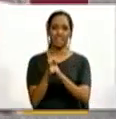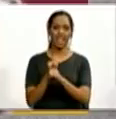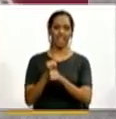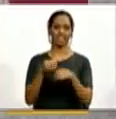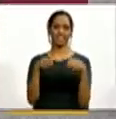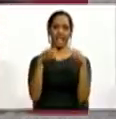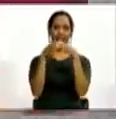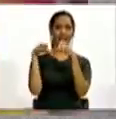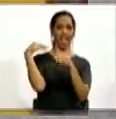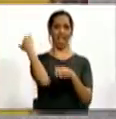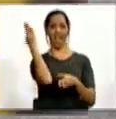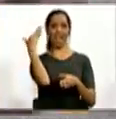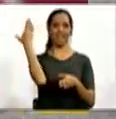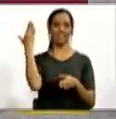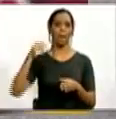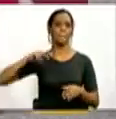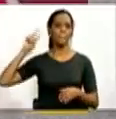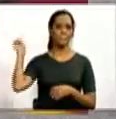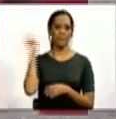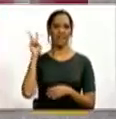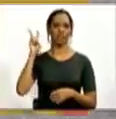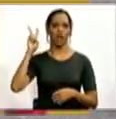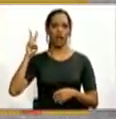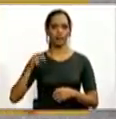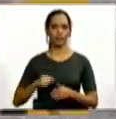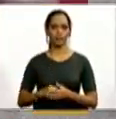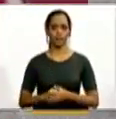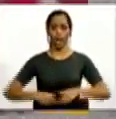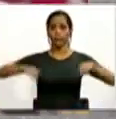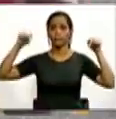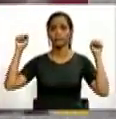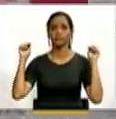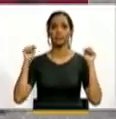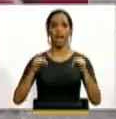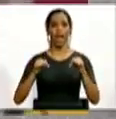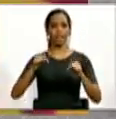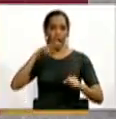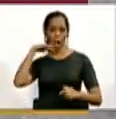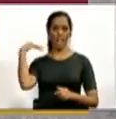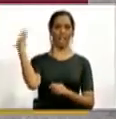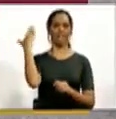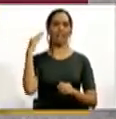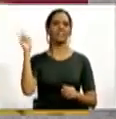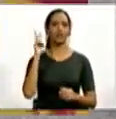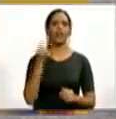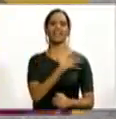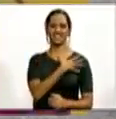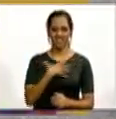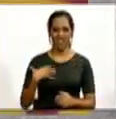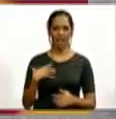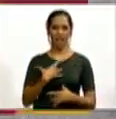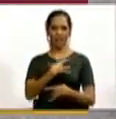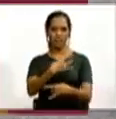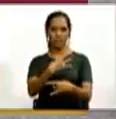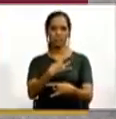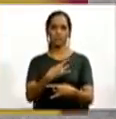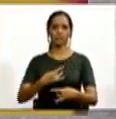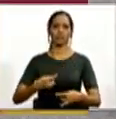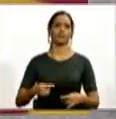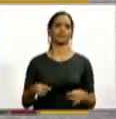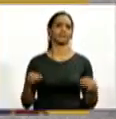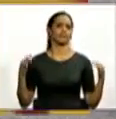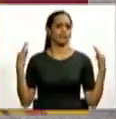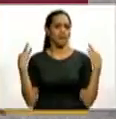élite venezolana, de esta oligarquía venezolana, pretende nada más ni